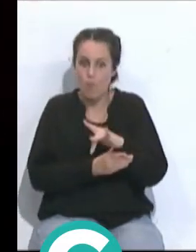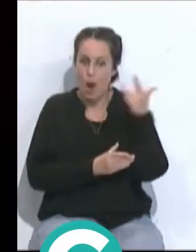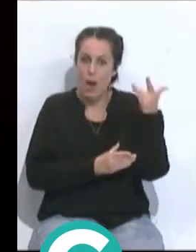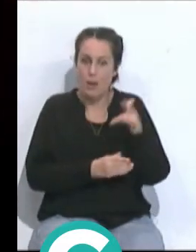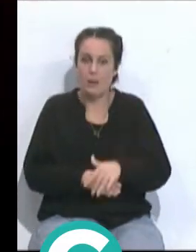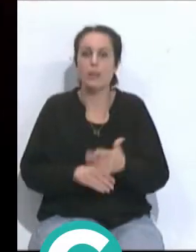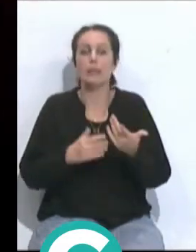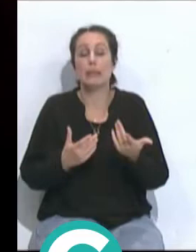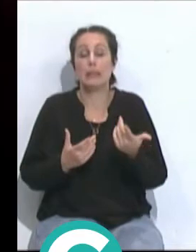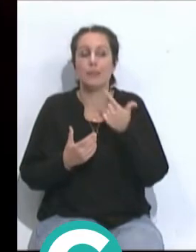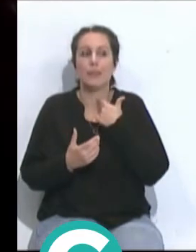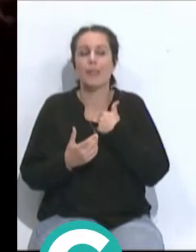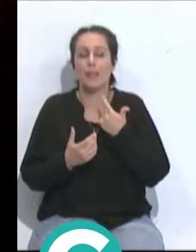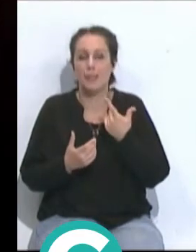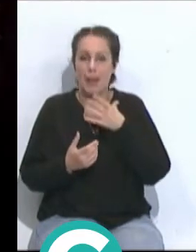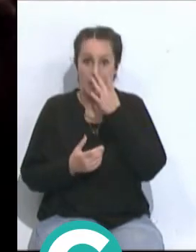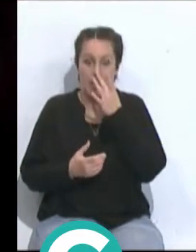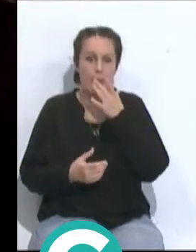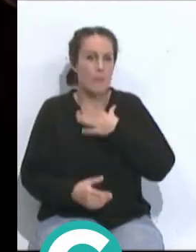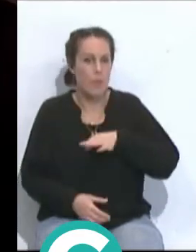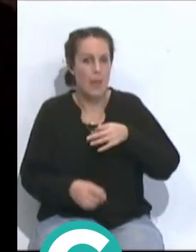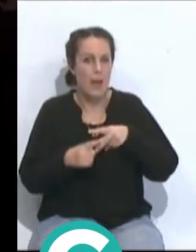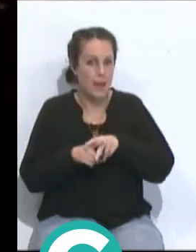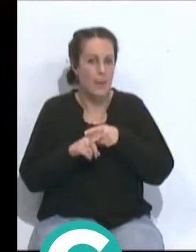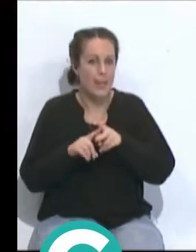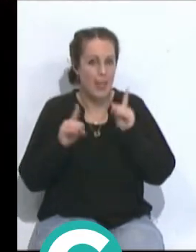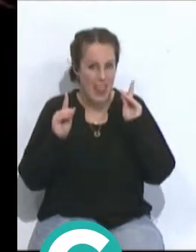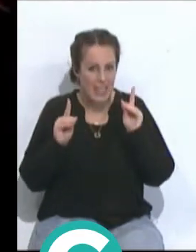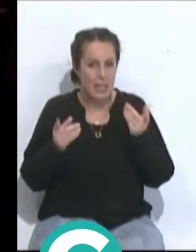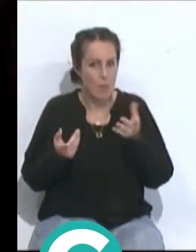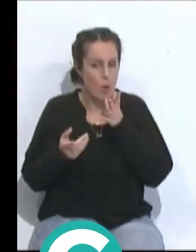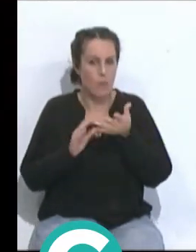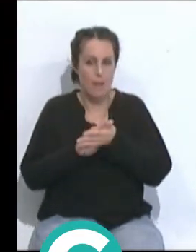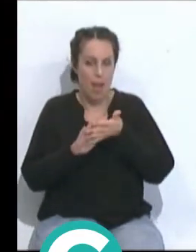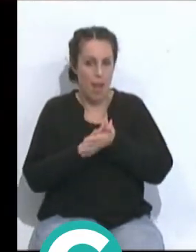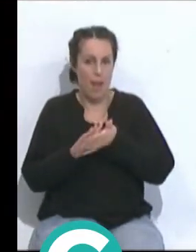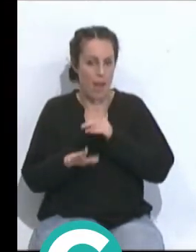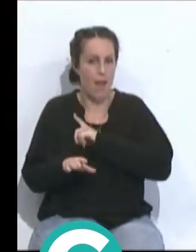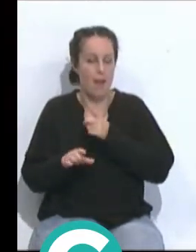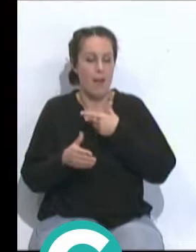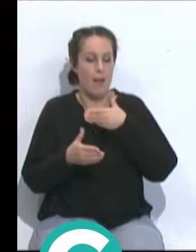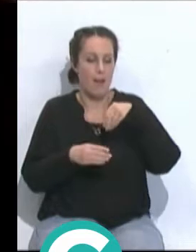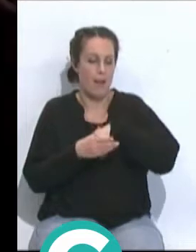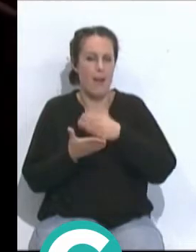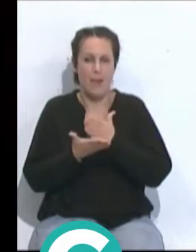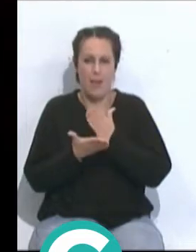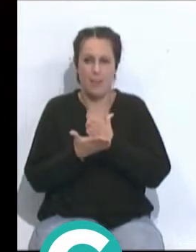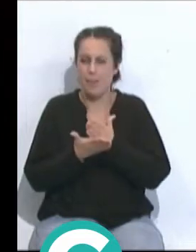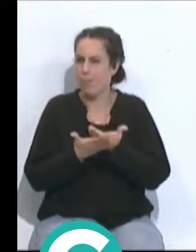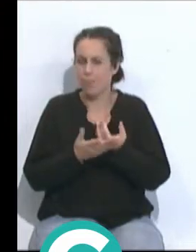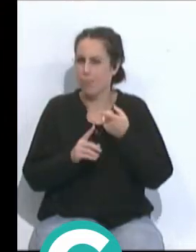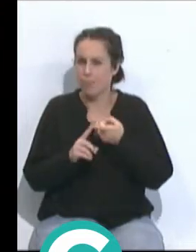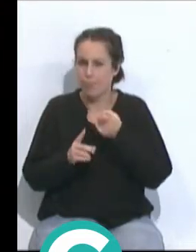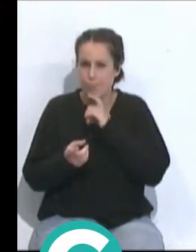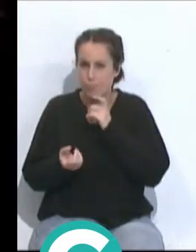Carlos. Y como me decías, ¿no? El carnaval incluso puede ser una herramienta didáctica, ¿no? Porque me hablabas de que en clase, ¿en qué manera se puede